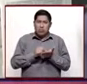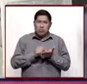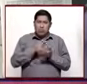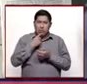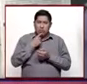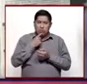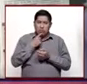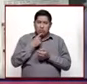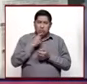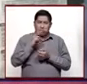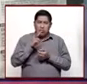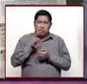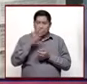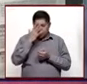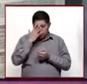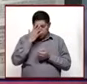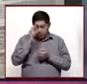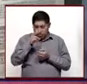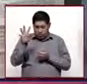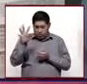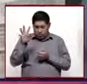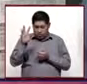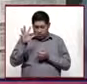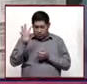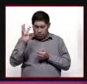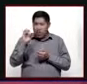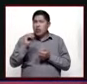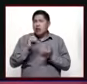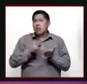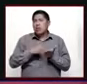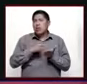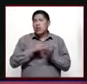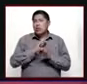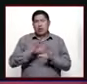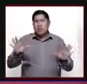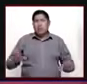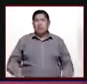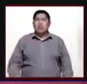bordeando entre 24 a 40 páginas.